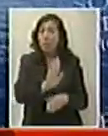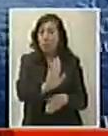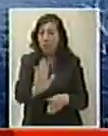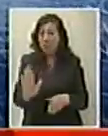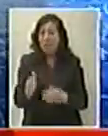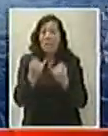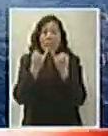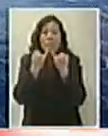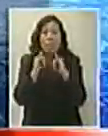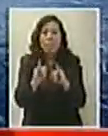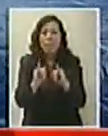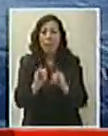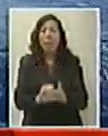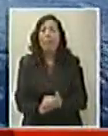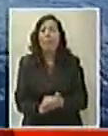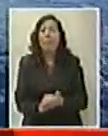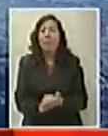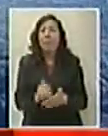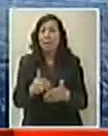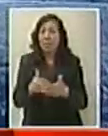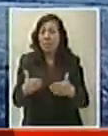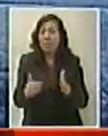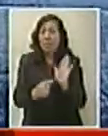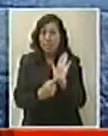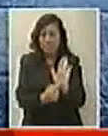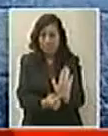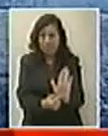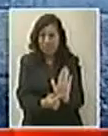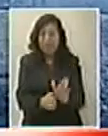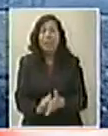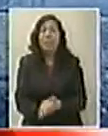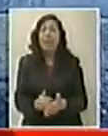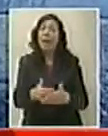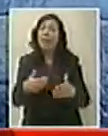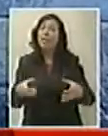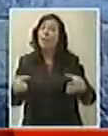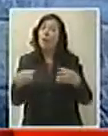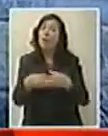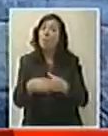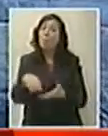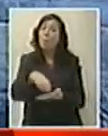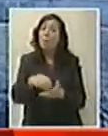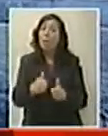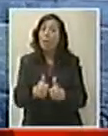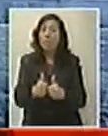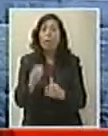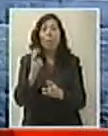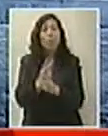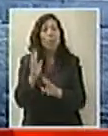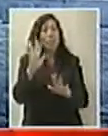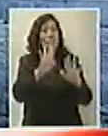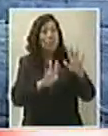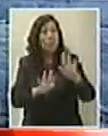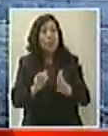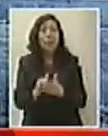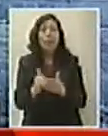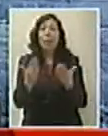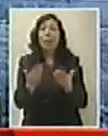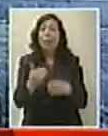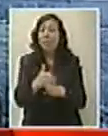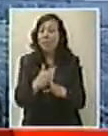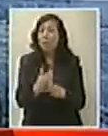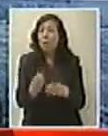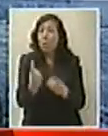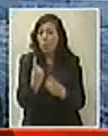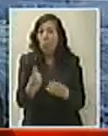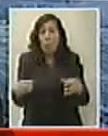el informe que en su momento se presentó ante la Comisión de Pueblos Andinos y Medio Ambiente, donde se formó